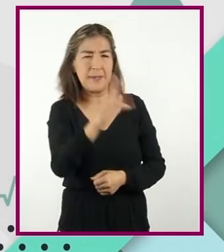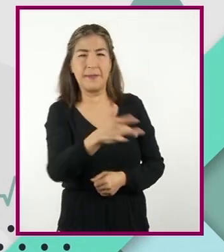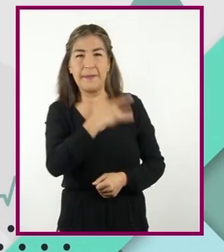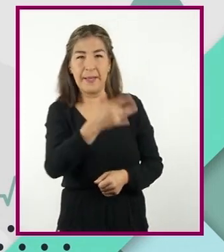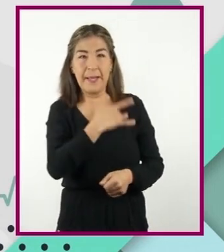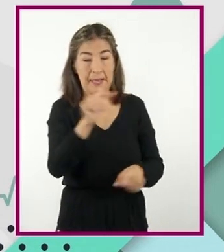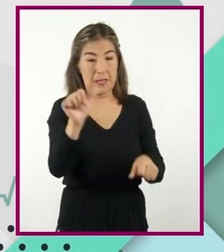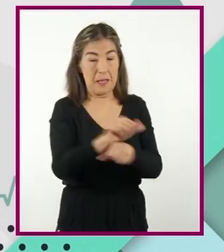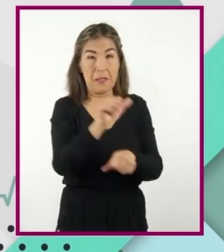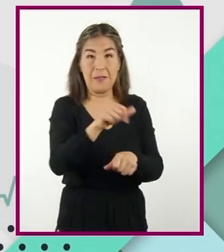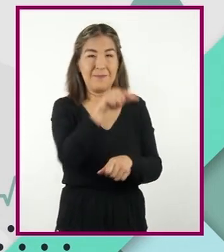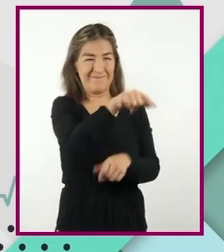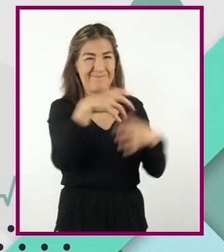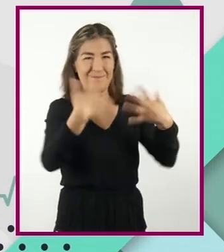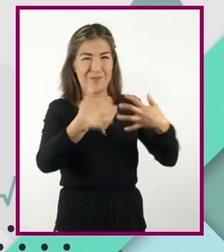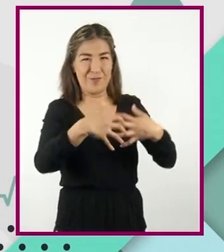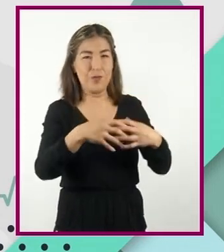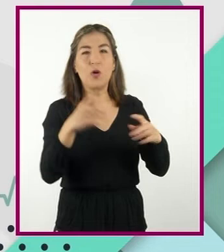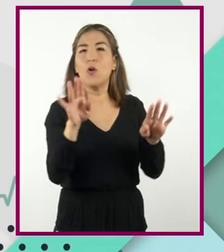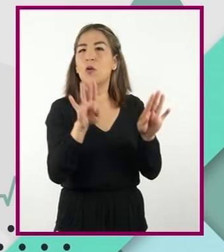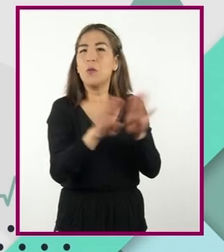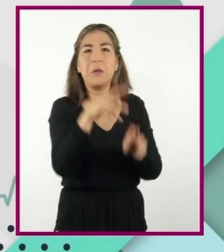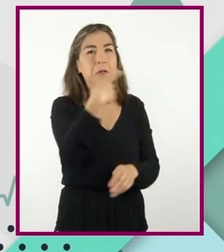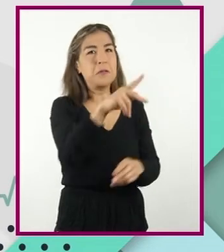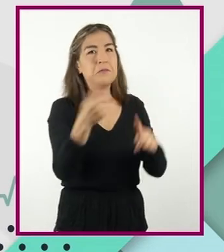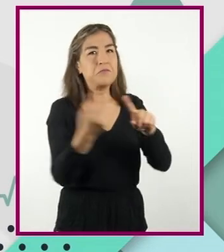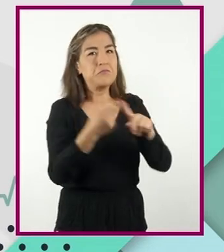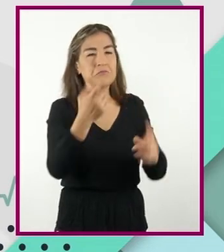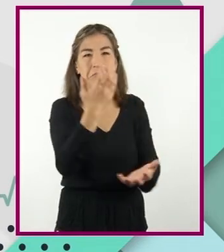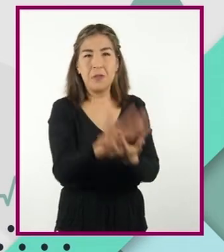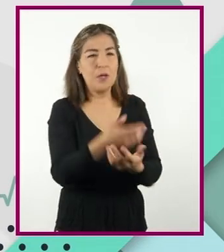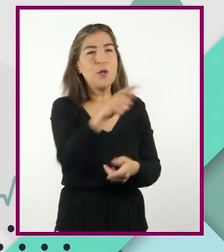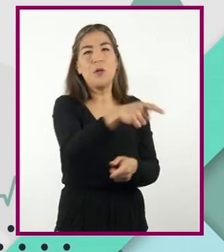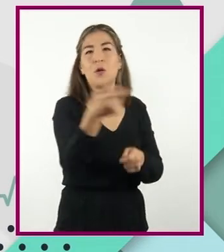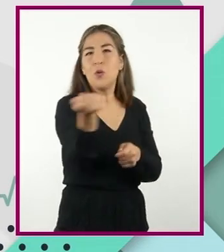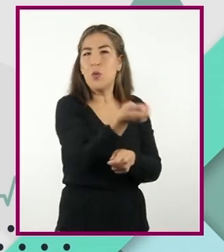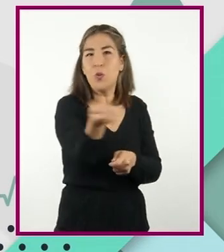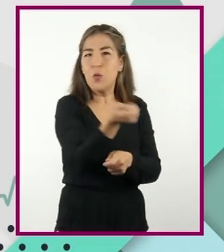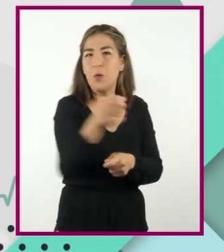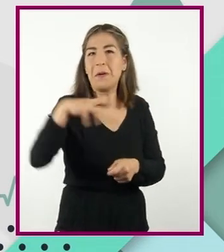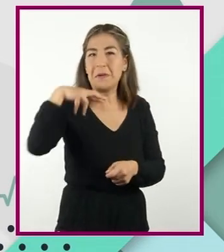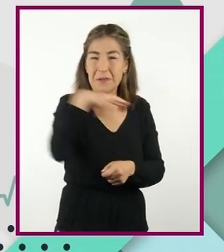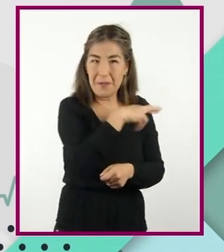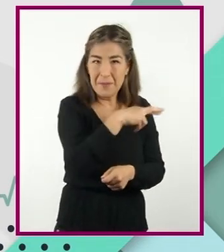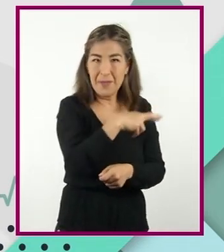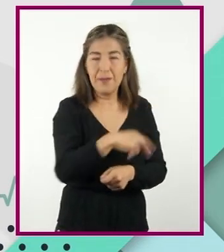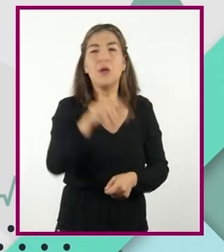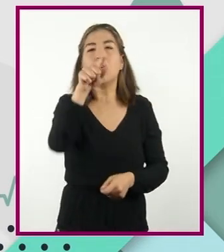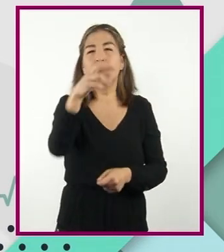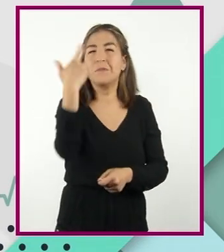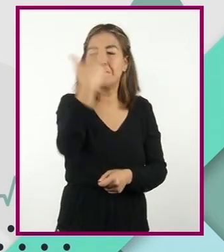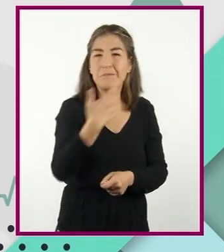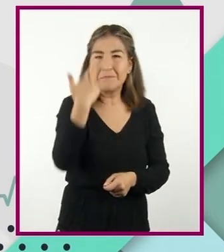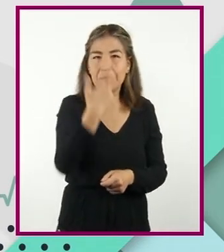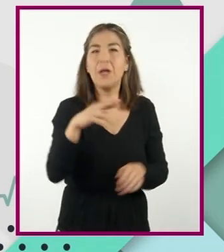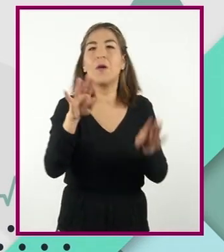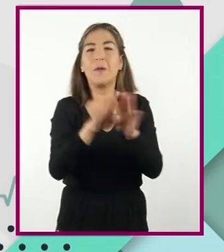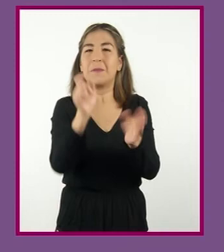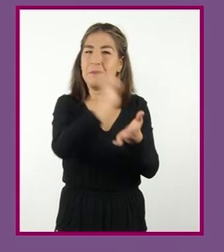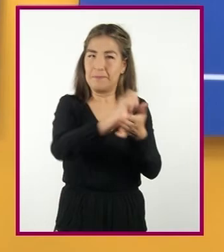ser automática, pinta los automóviles con la misma rapidez. Analicen los datos y